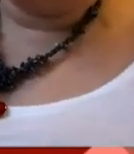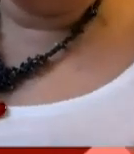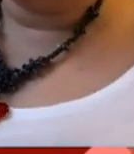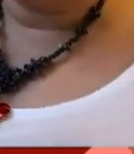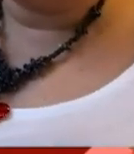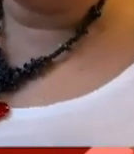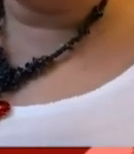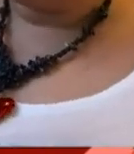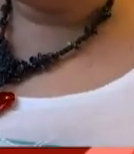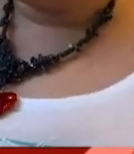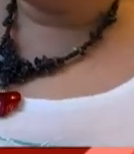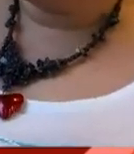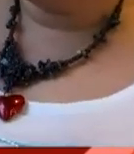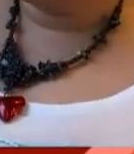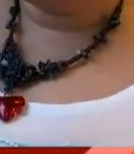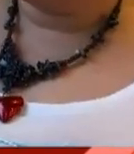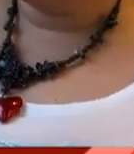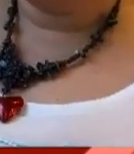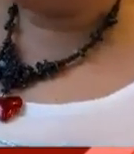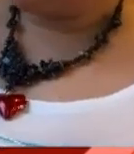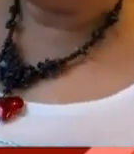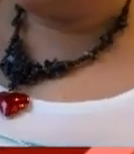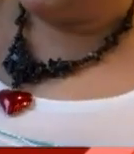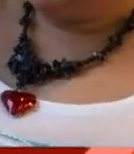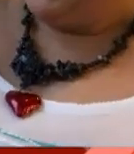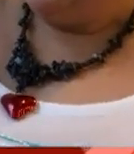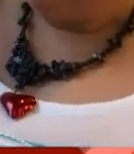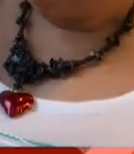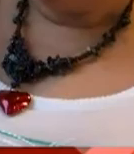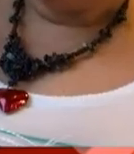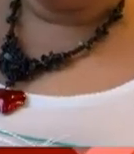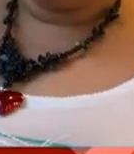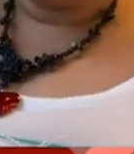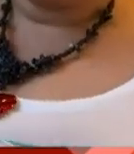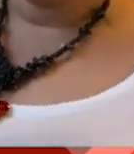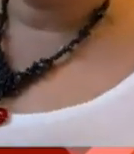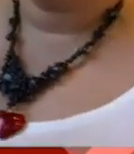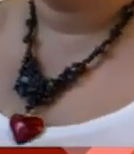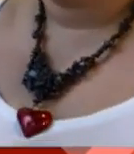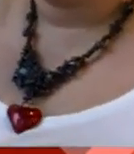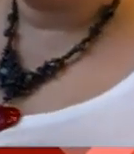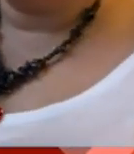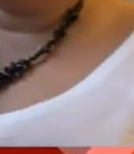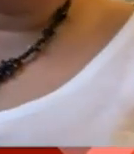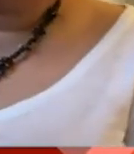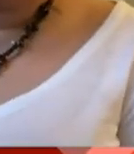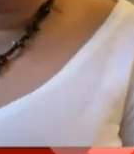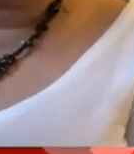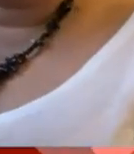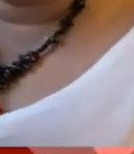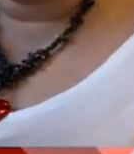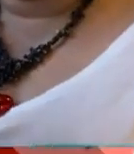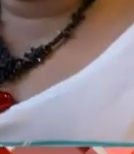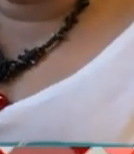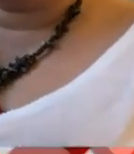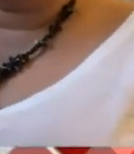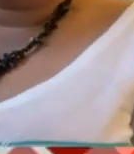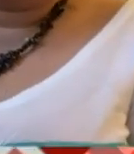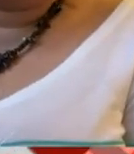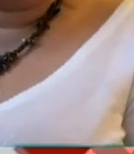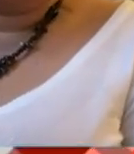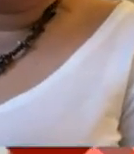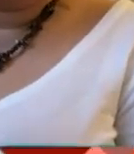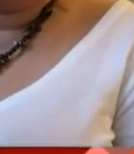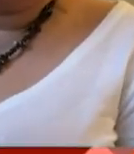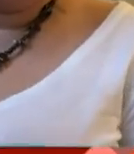como mencionaba hace un rato, los techos de cristal, que a veces mucha gente te dice, ay, la comida mexicana